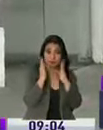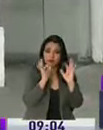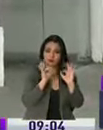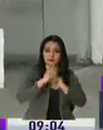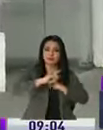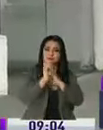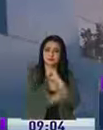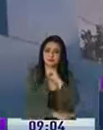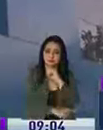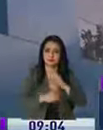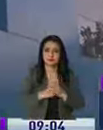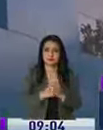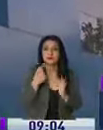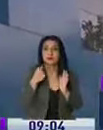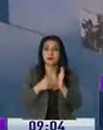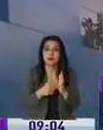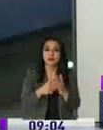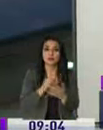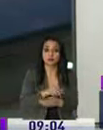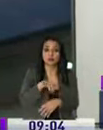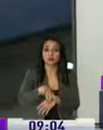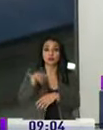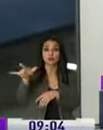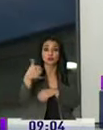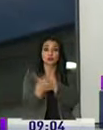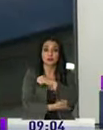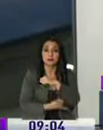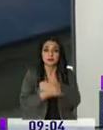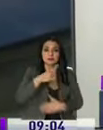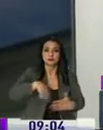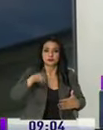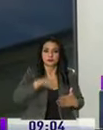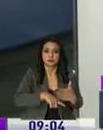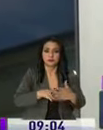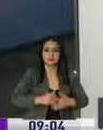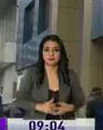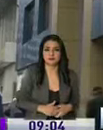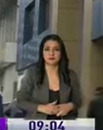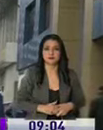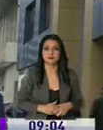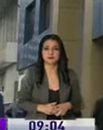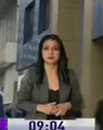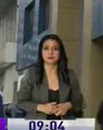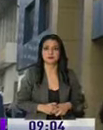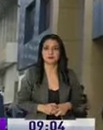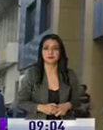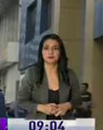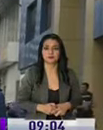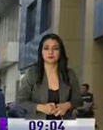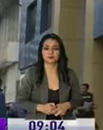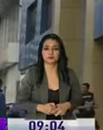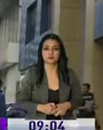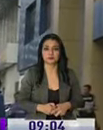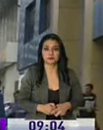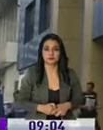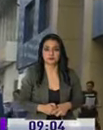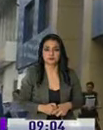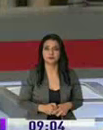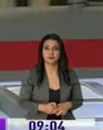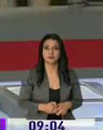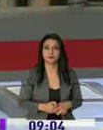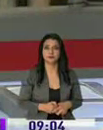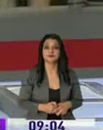los procesados, entre ellas la prohibición de salida del país, informó Priscila